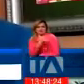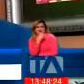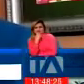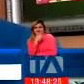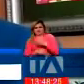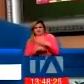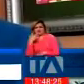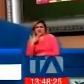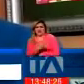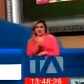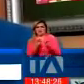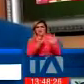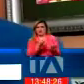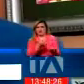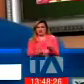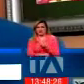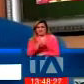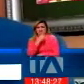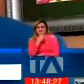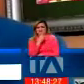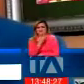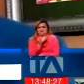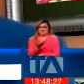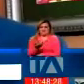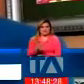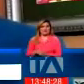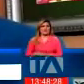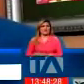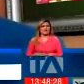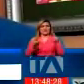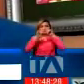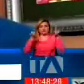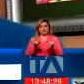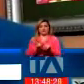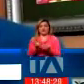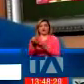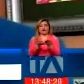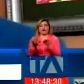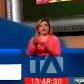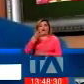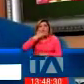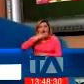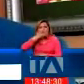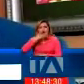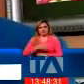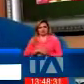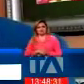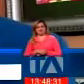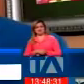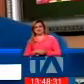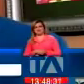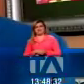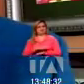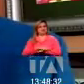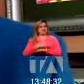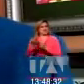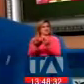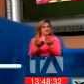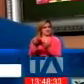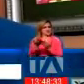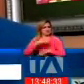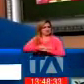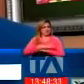cuando las excusas se limitan a, por ejemplo, recalentamiento de servidores o, en su defecto, problemas